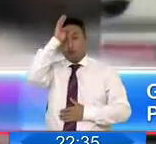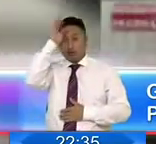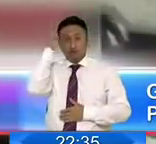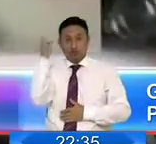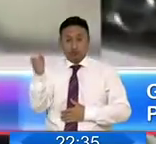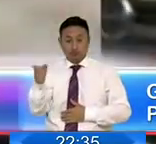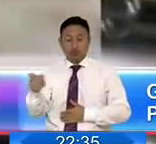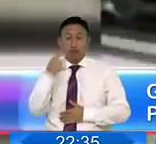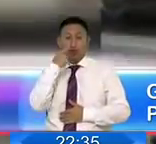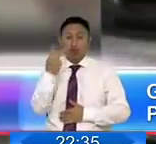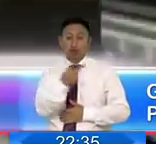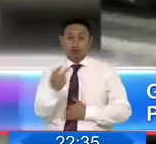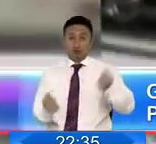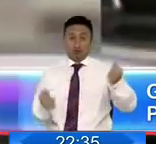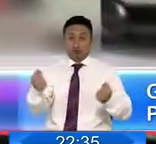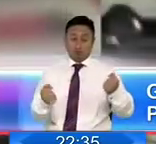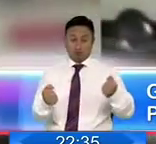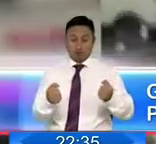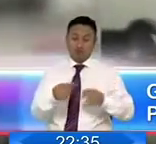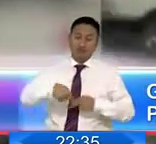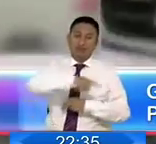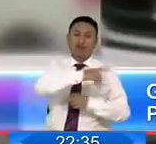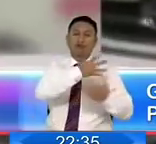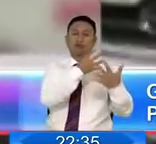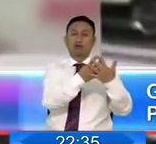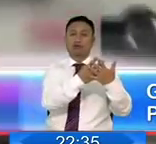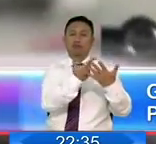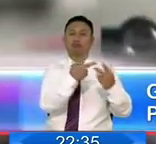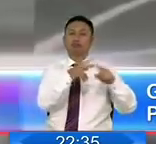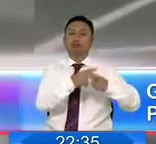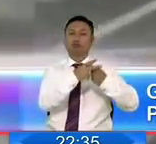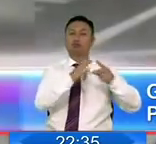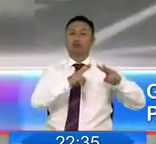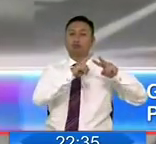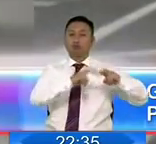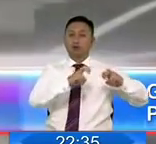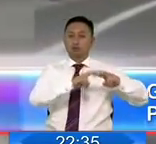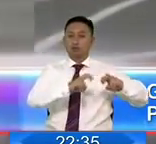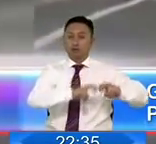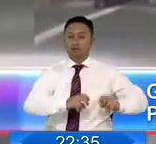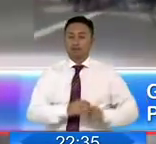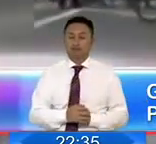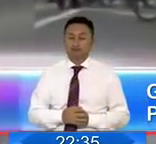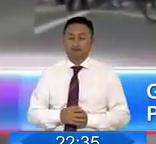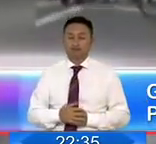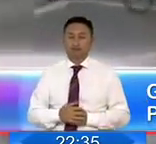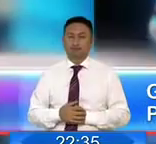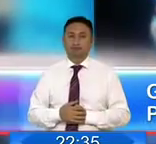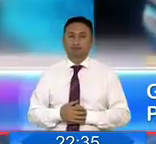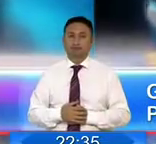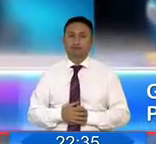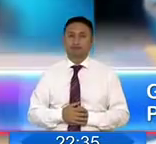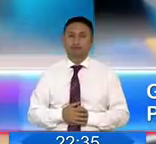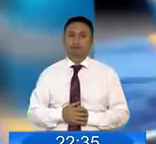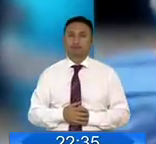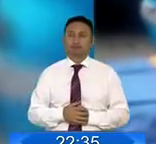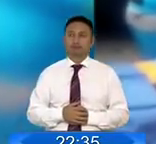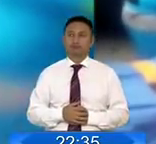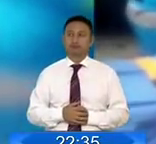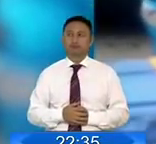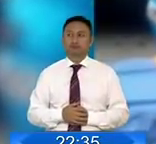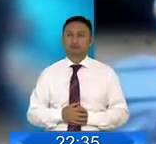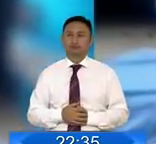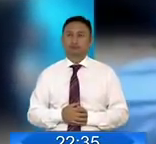los conductores de ambos vehículos fueron retenidos para las indagaciones del caso.